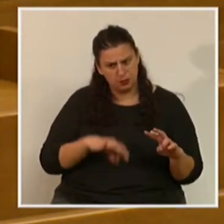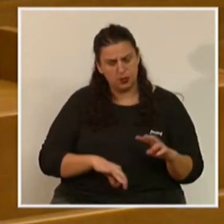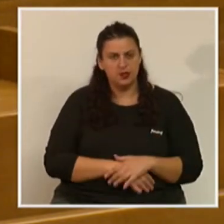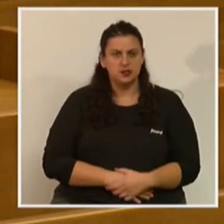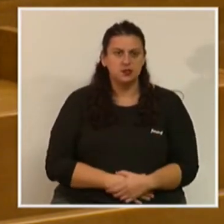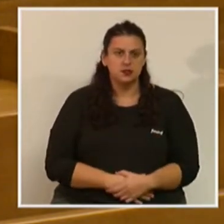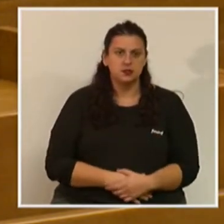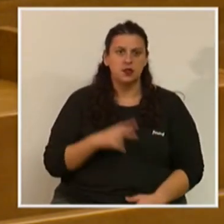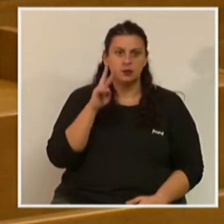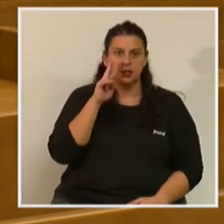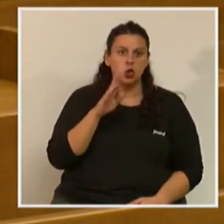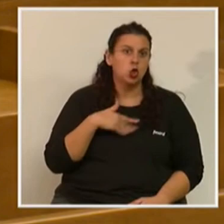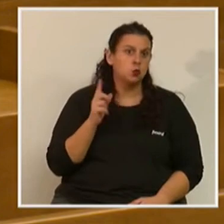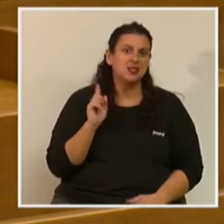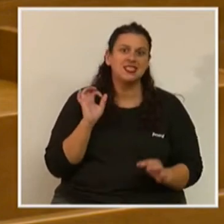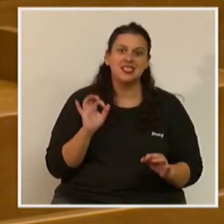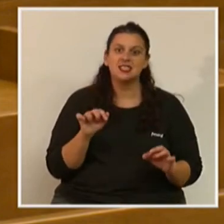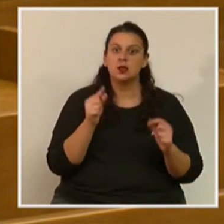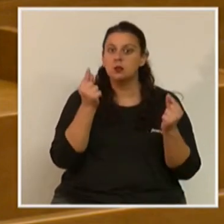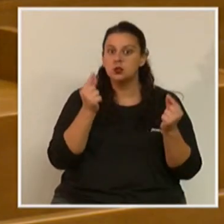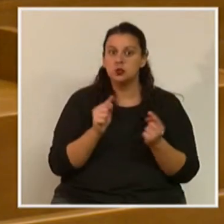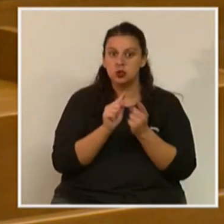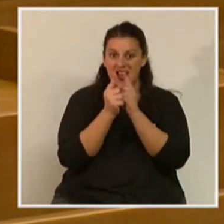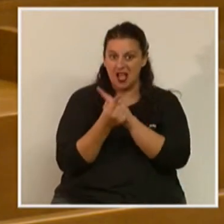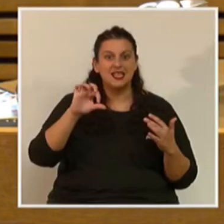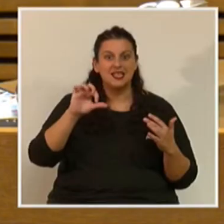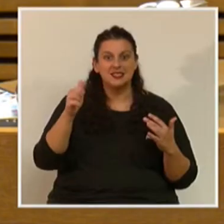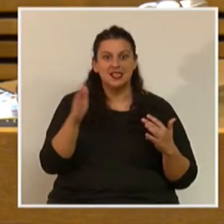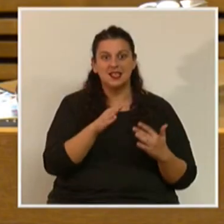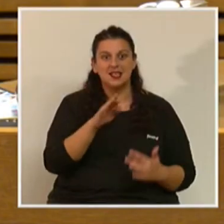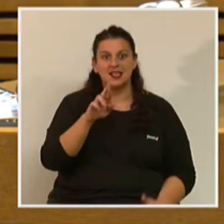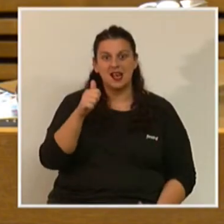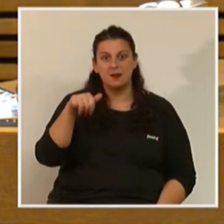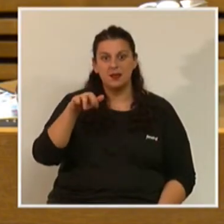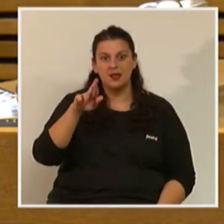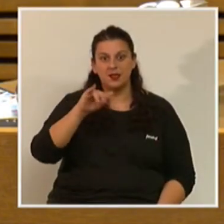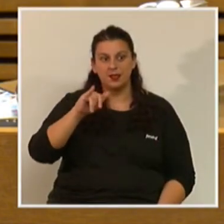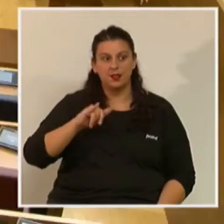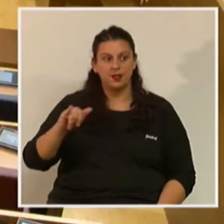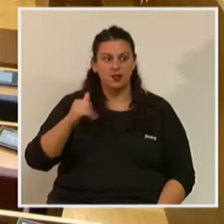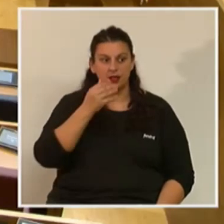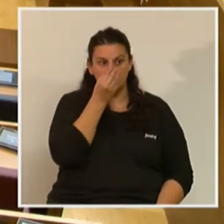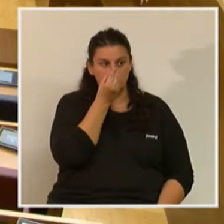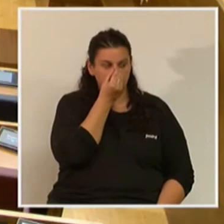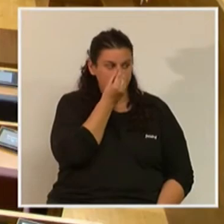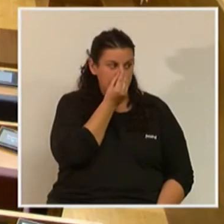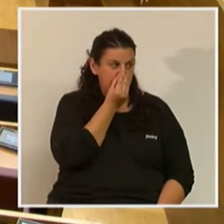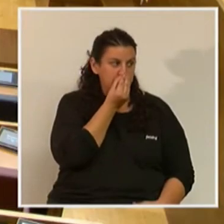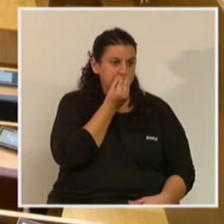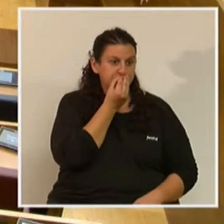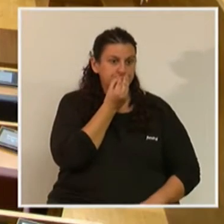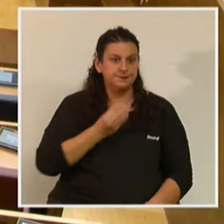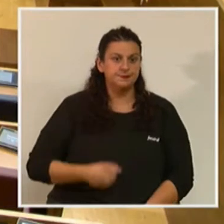comunidad valenciana Merino defiende que esta medida es la única posible tras el fracaso del último de política